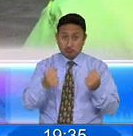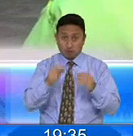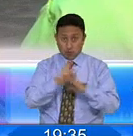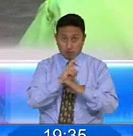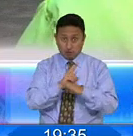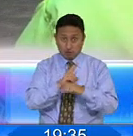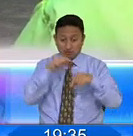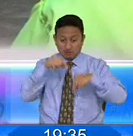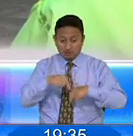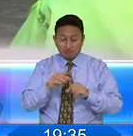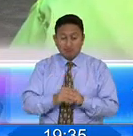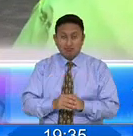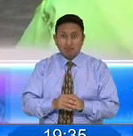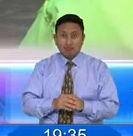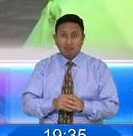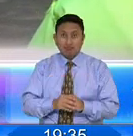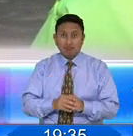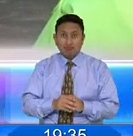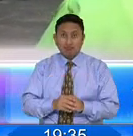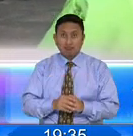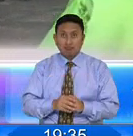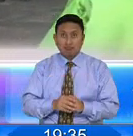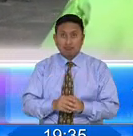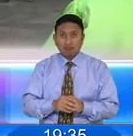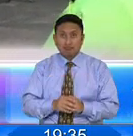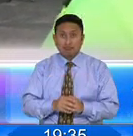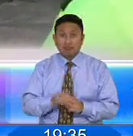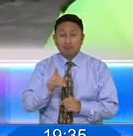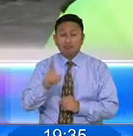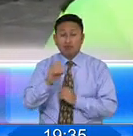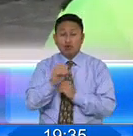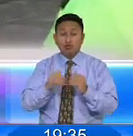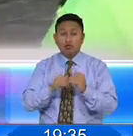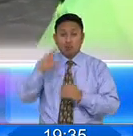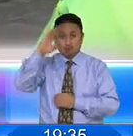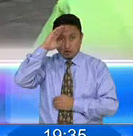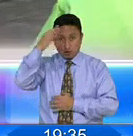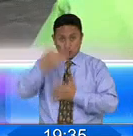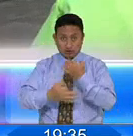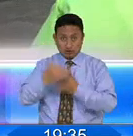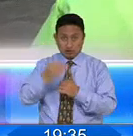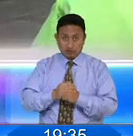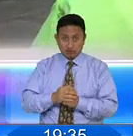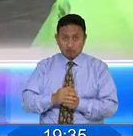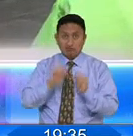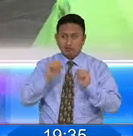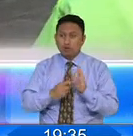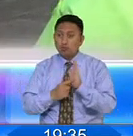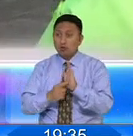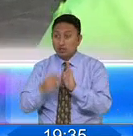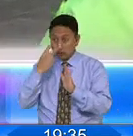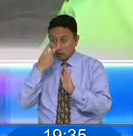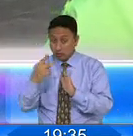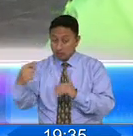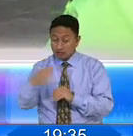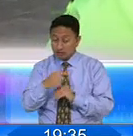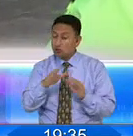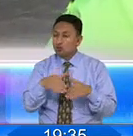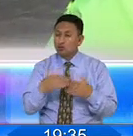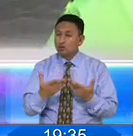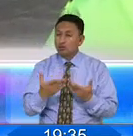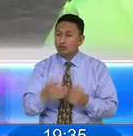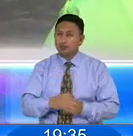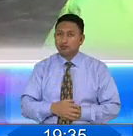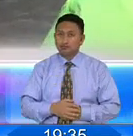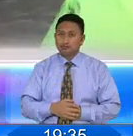haga específicamente con... O sea, acerquen a las oficinas de la Policía Judicial para que puedan ver los orígenes de